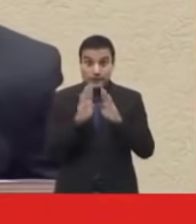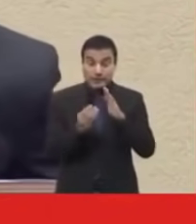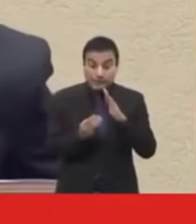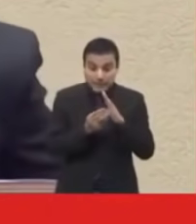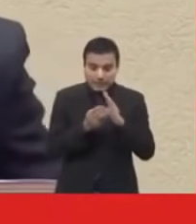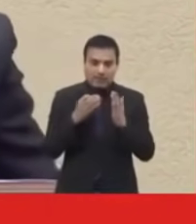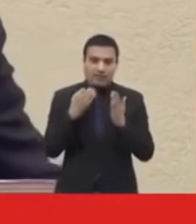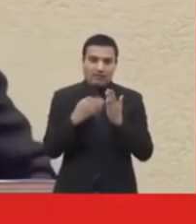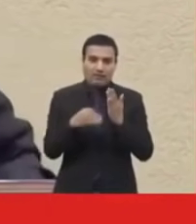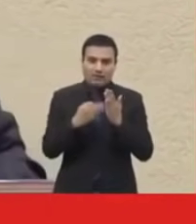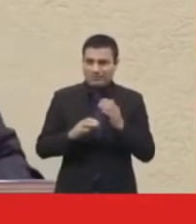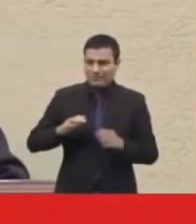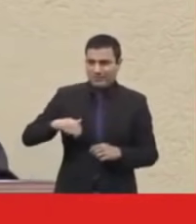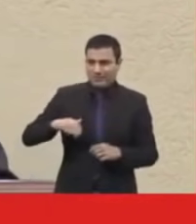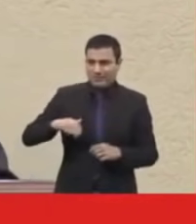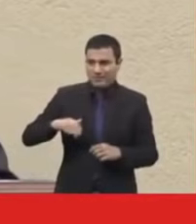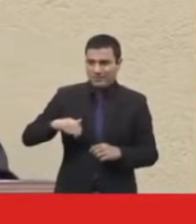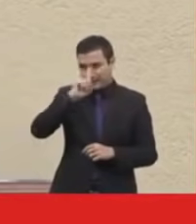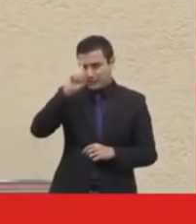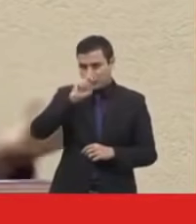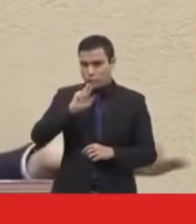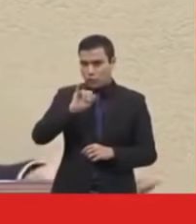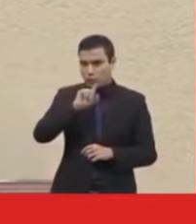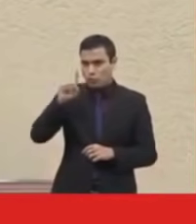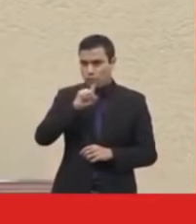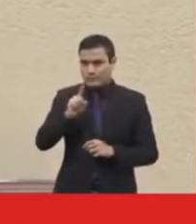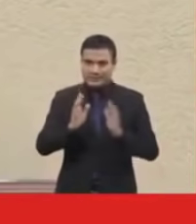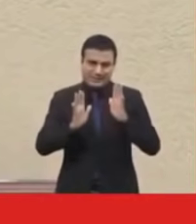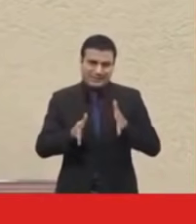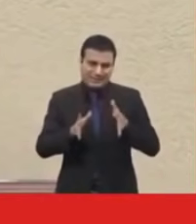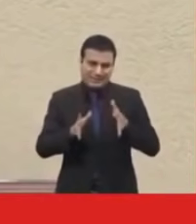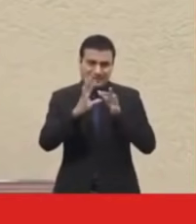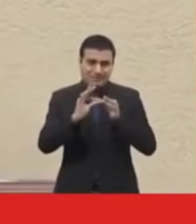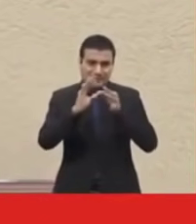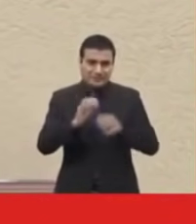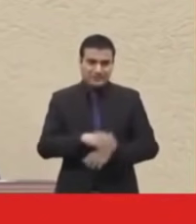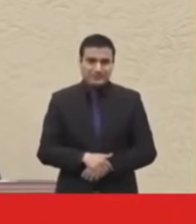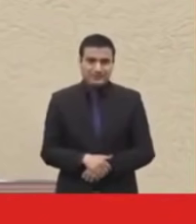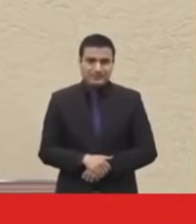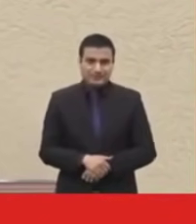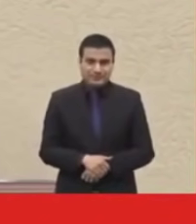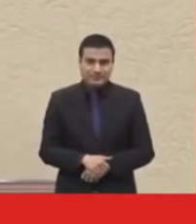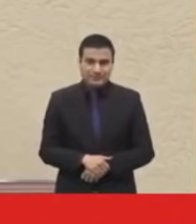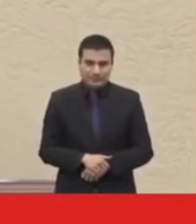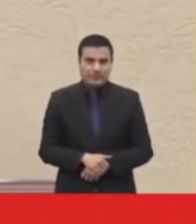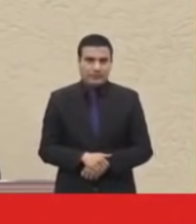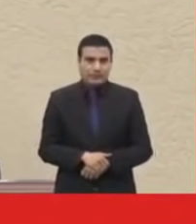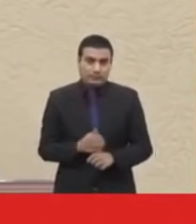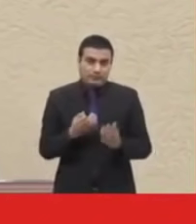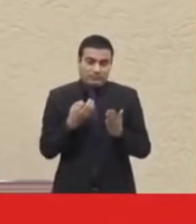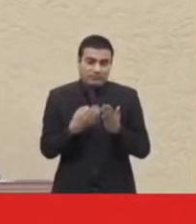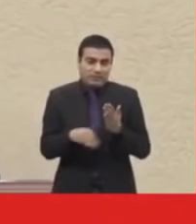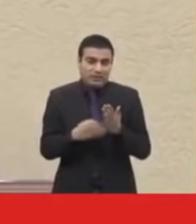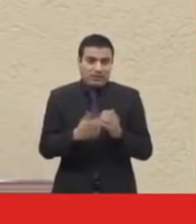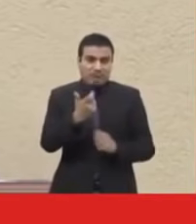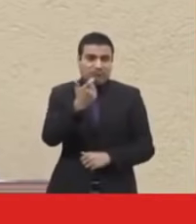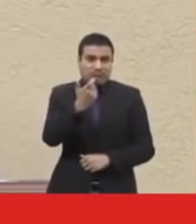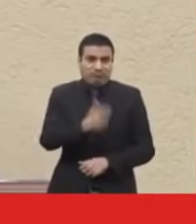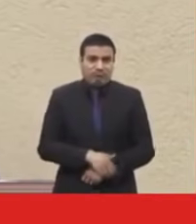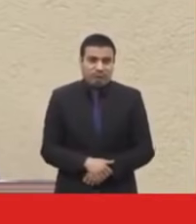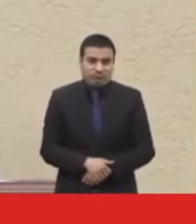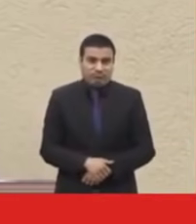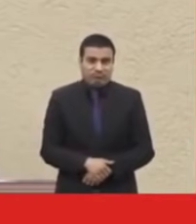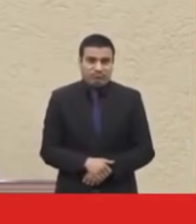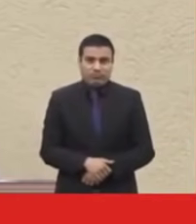aquí se ha señalado como lo acaba de hacer el consejero ruiz que esto es producto de la falta de respaldo en términos presupuestarios para lo que esta institución